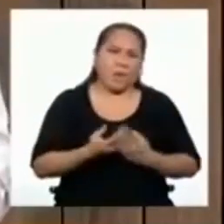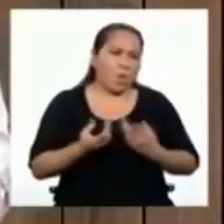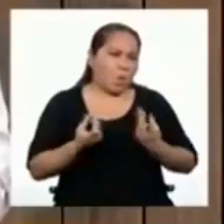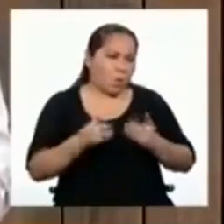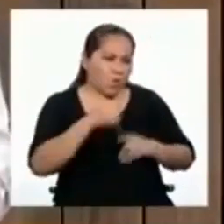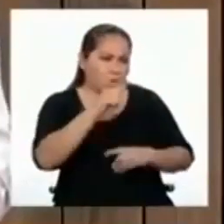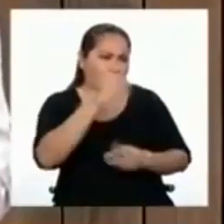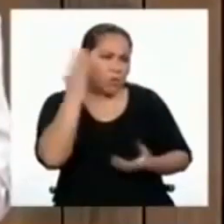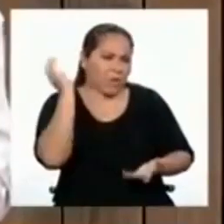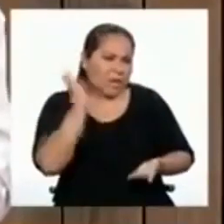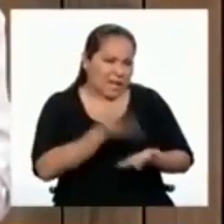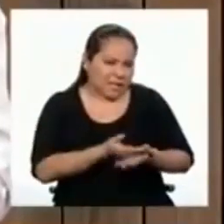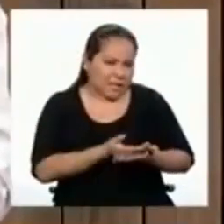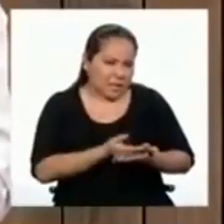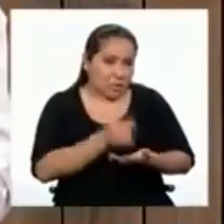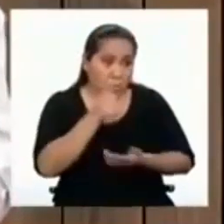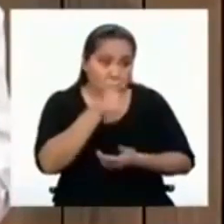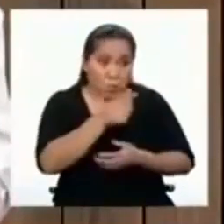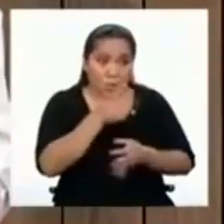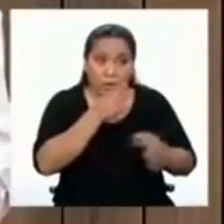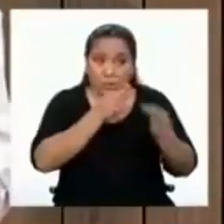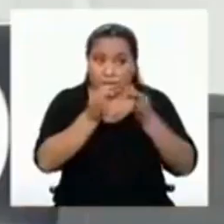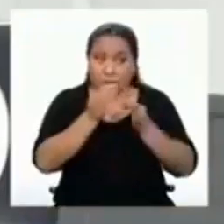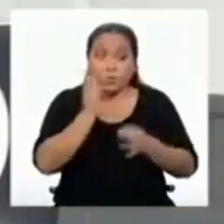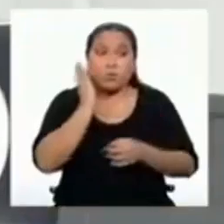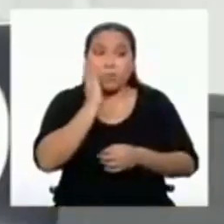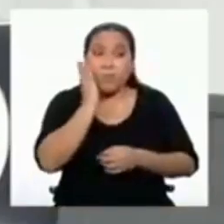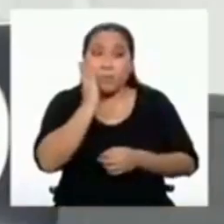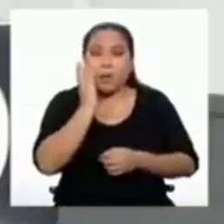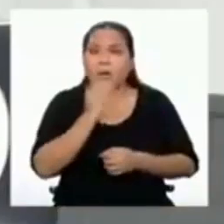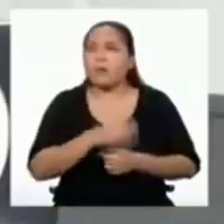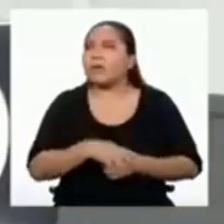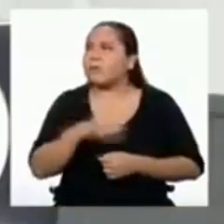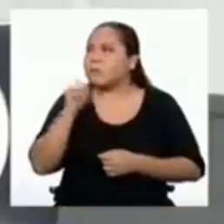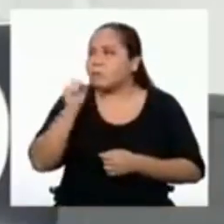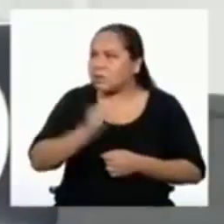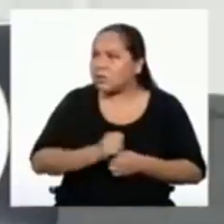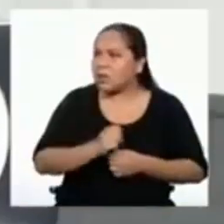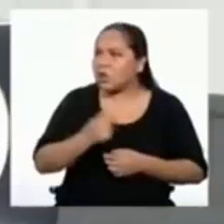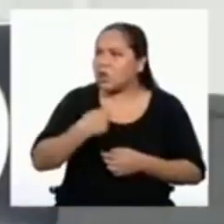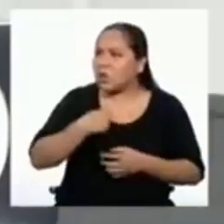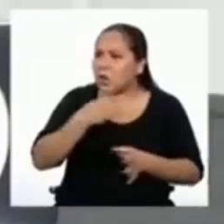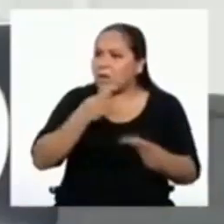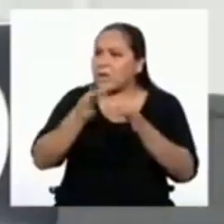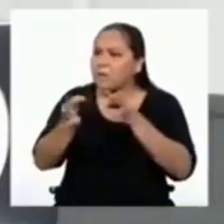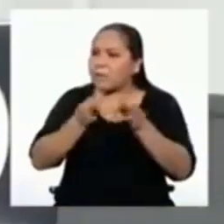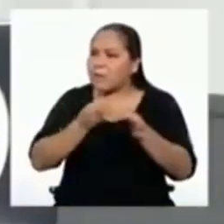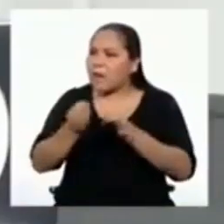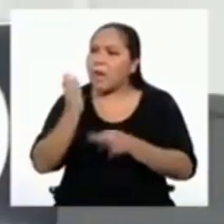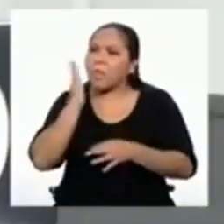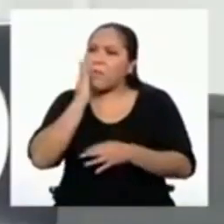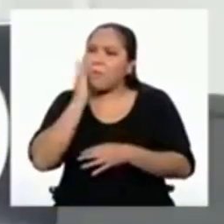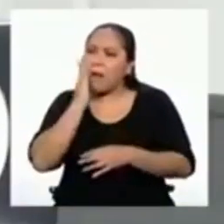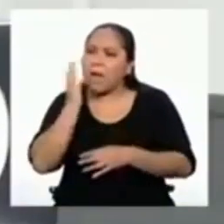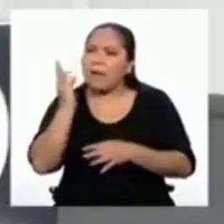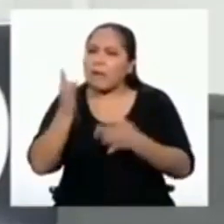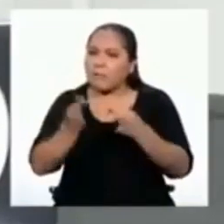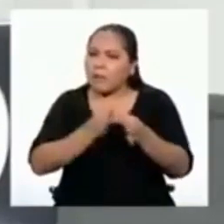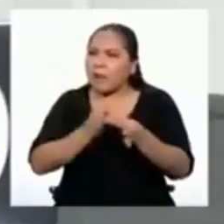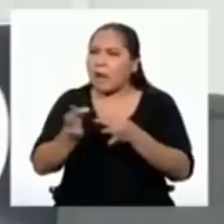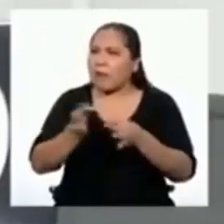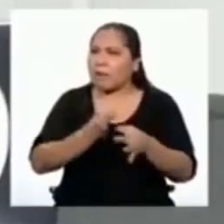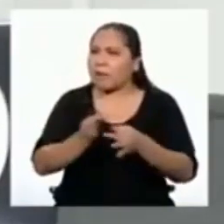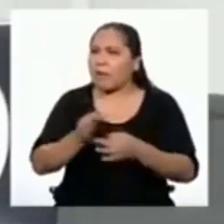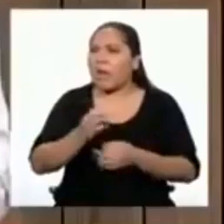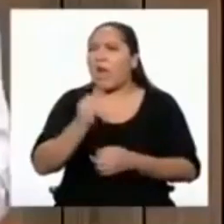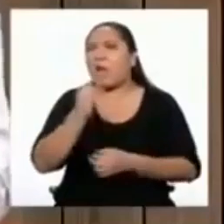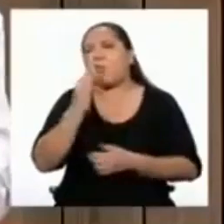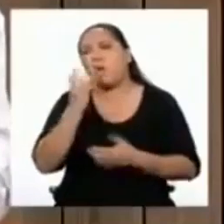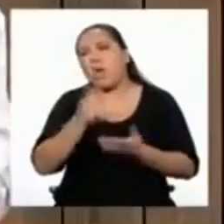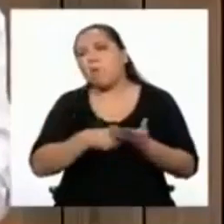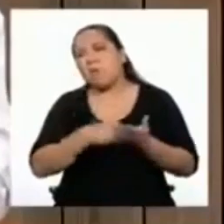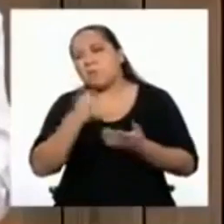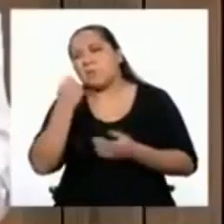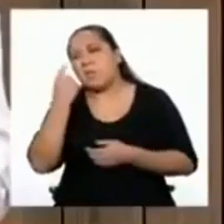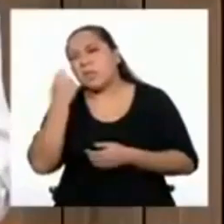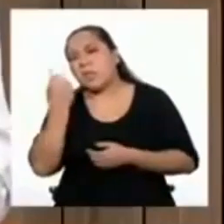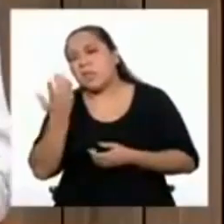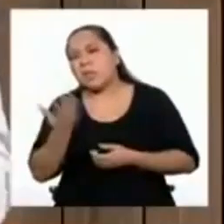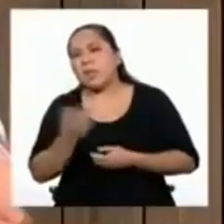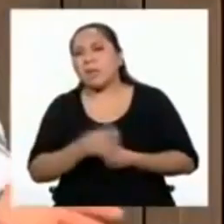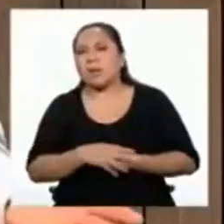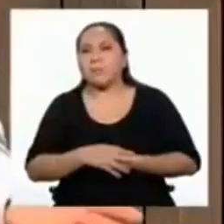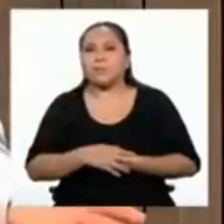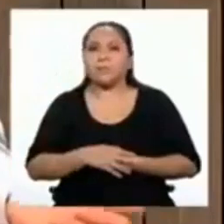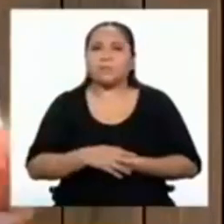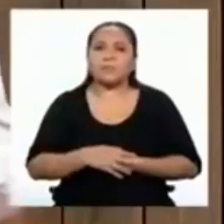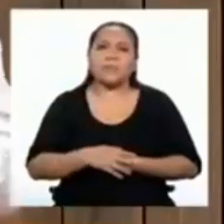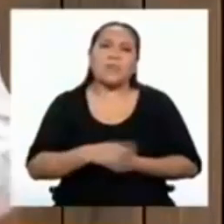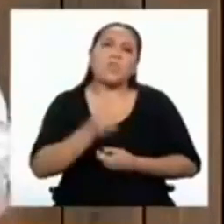sucedía eso, ¿tú le explicabas a tu mamá? Sí, yo le explicaba lo que sucedía y a veces entendía. Y en esos